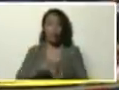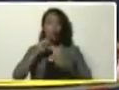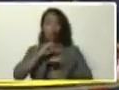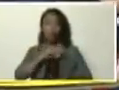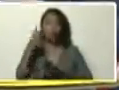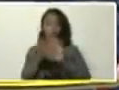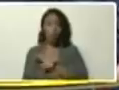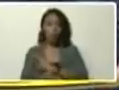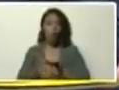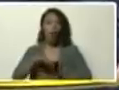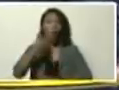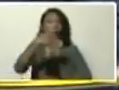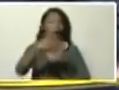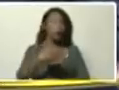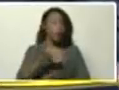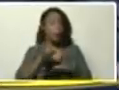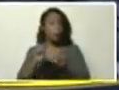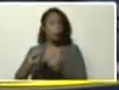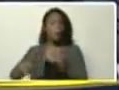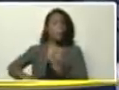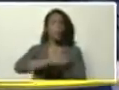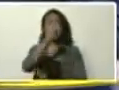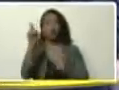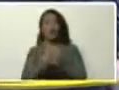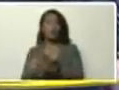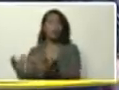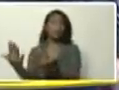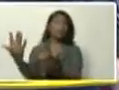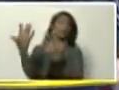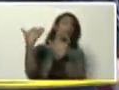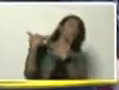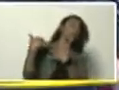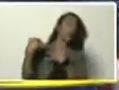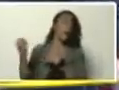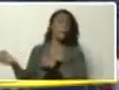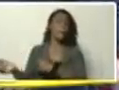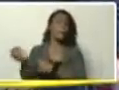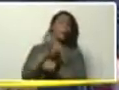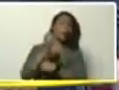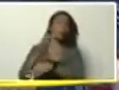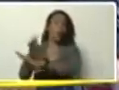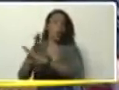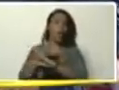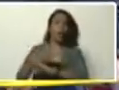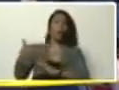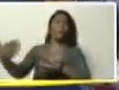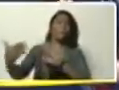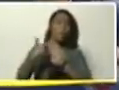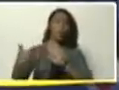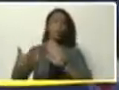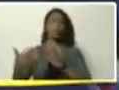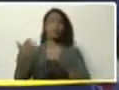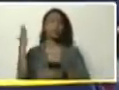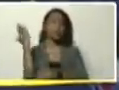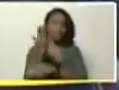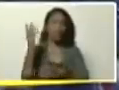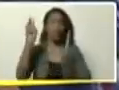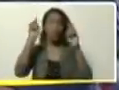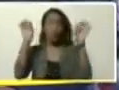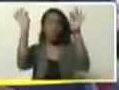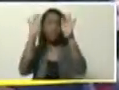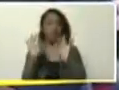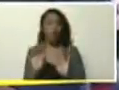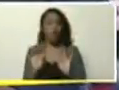el imperialismo todo se nos vino encima con el bloqueo, con las sanciones, con las nuevas